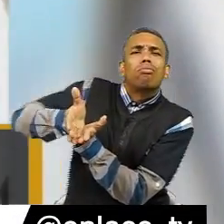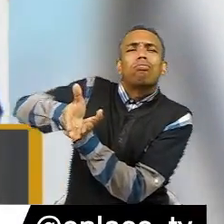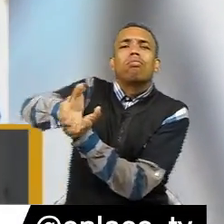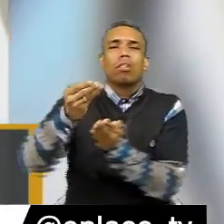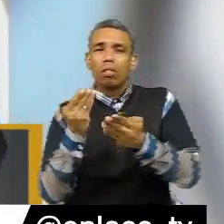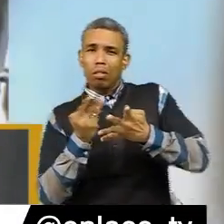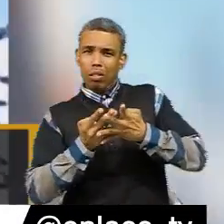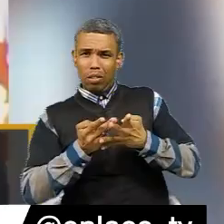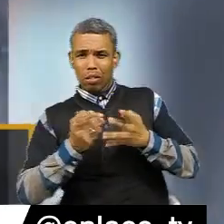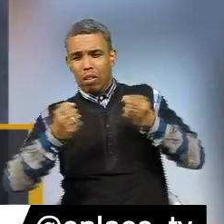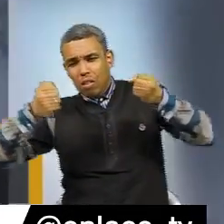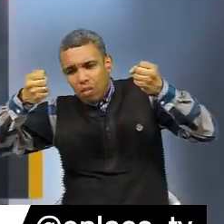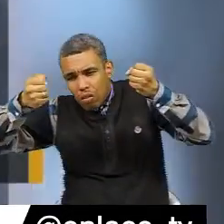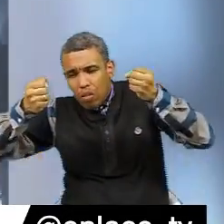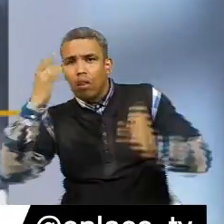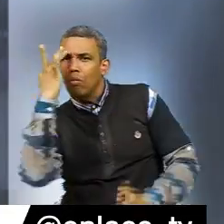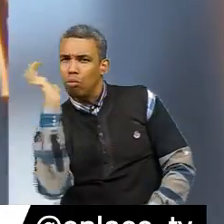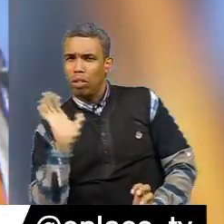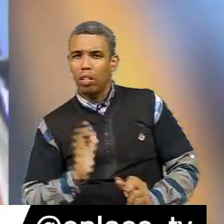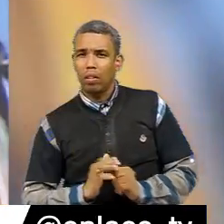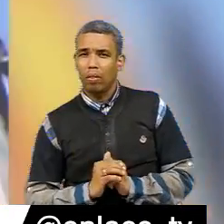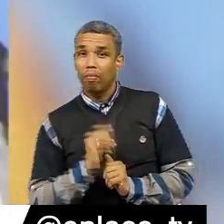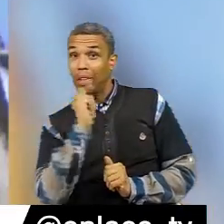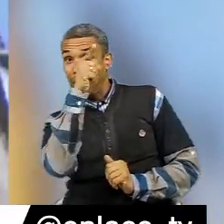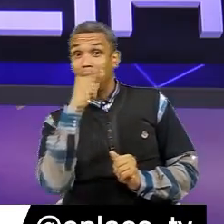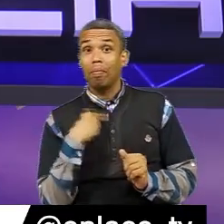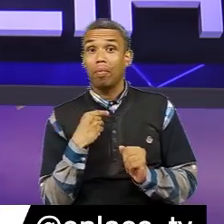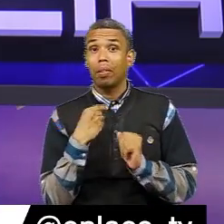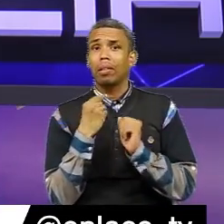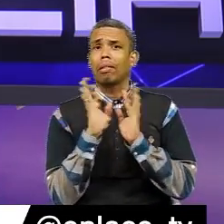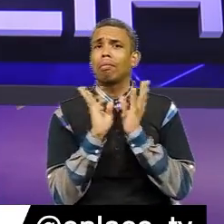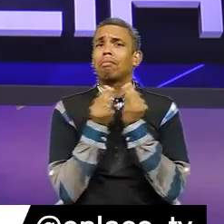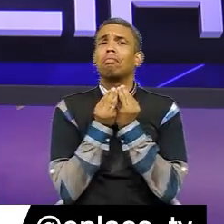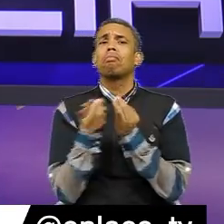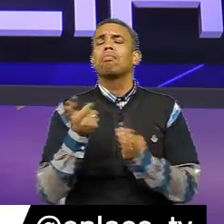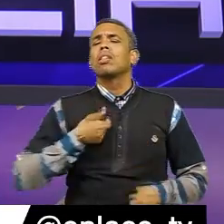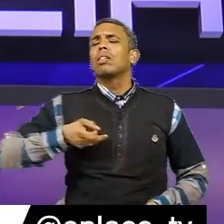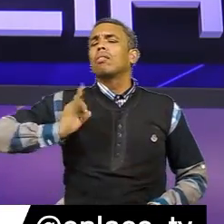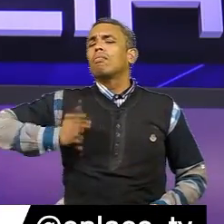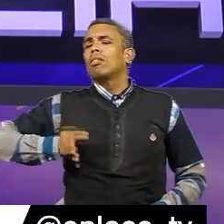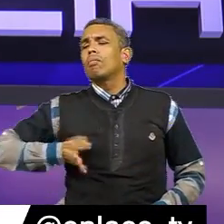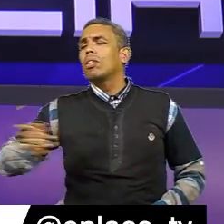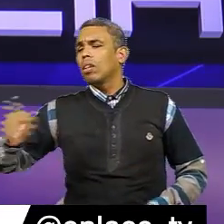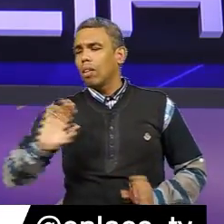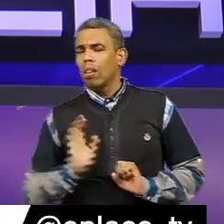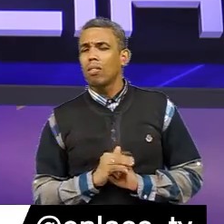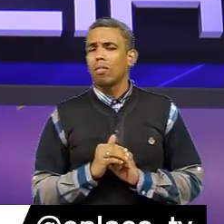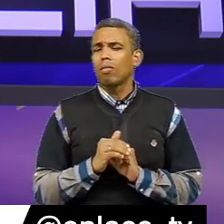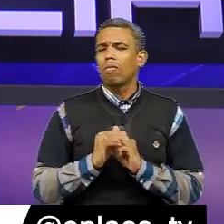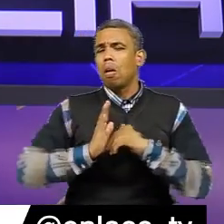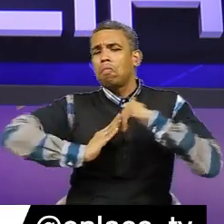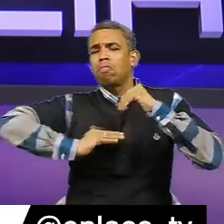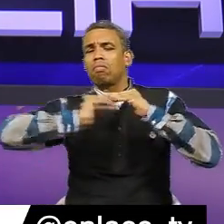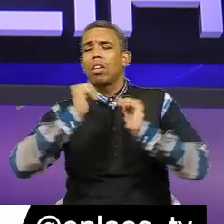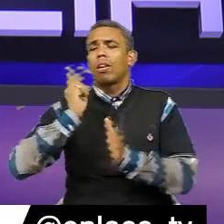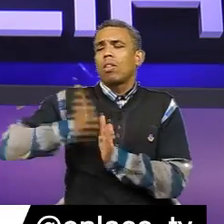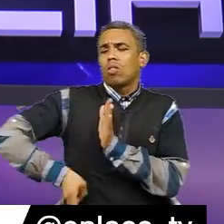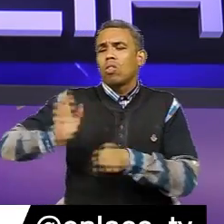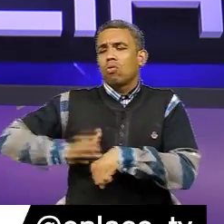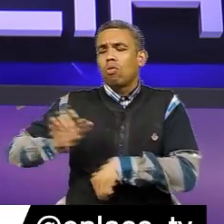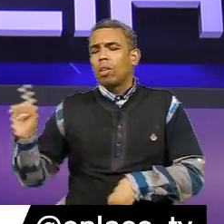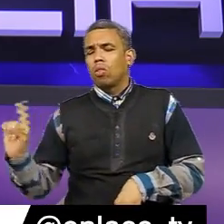Corte admite su inocencia, pero no lo quieren liberar. Así inicia una nueva huelga de hambre Angie